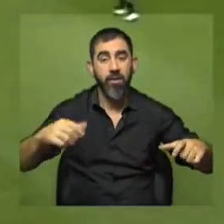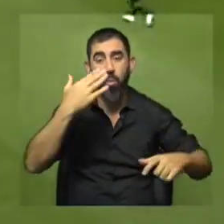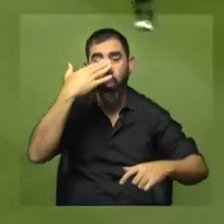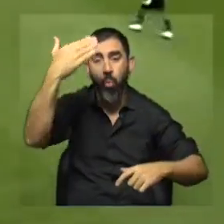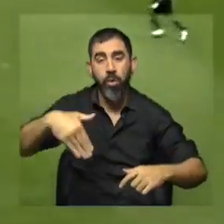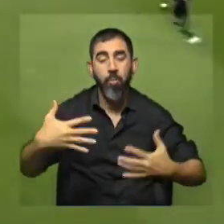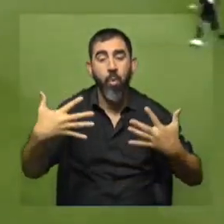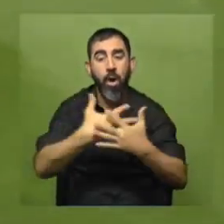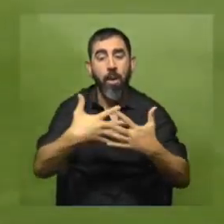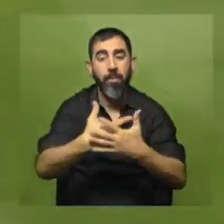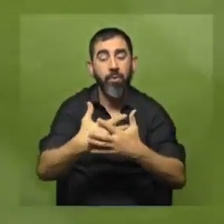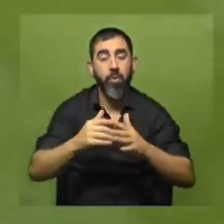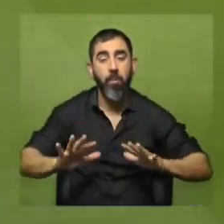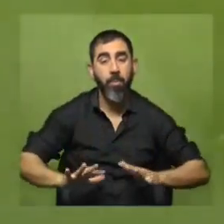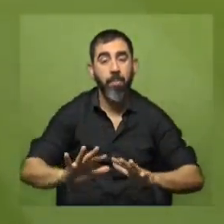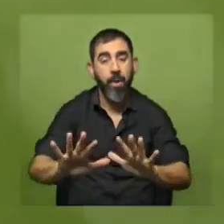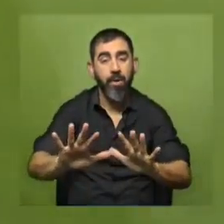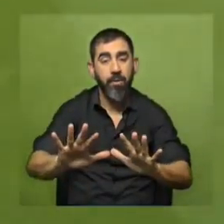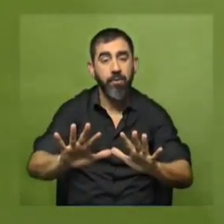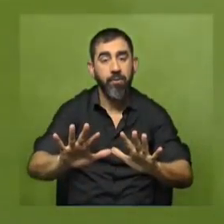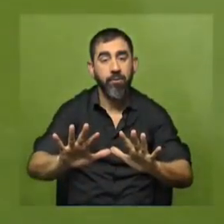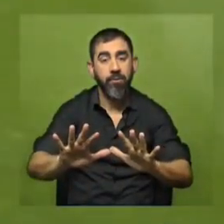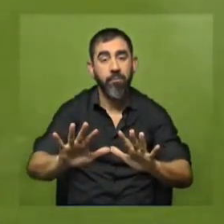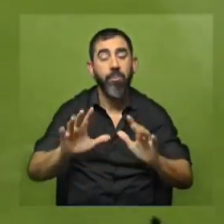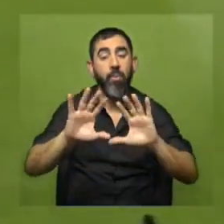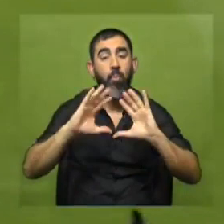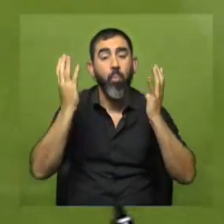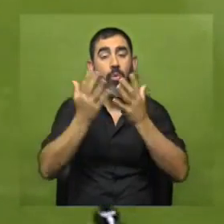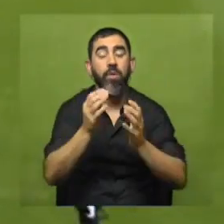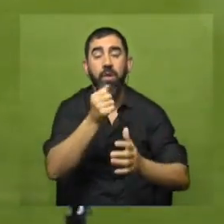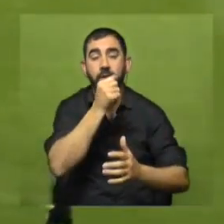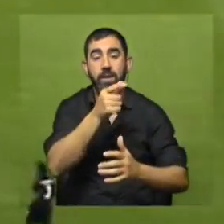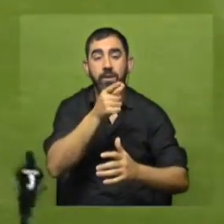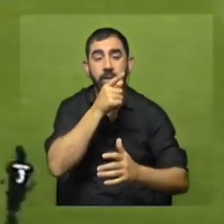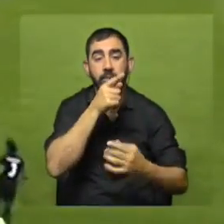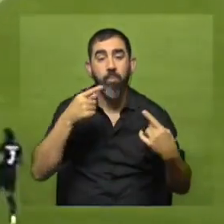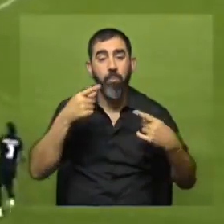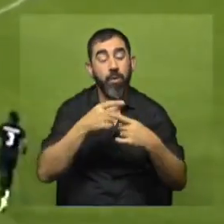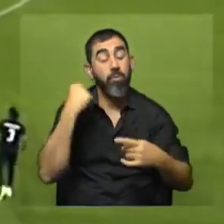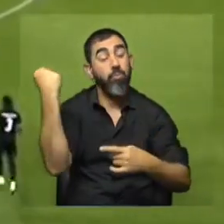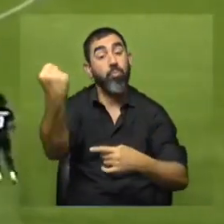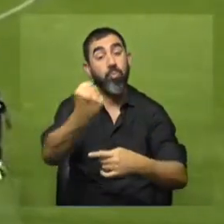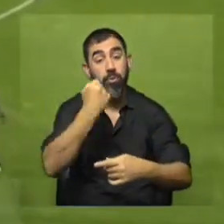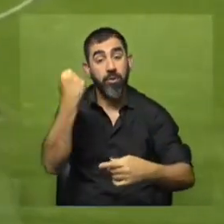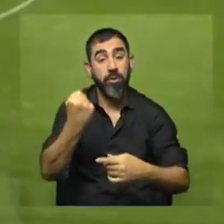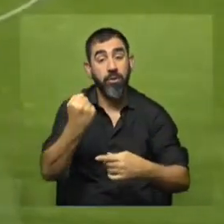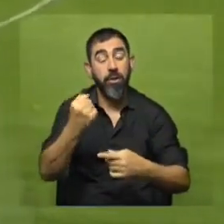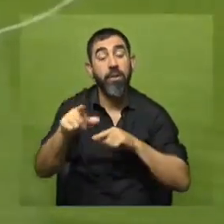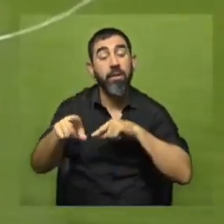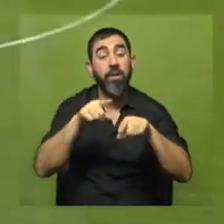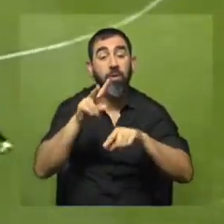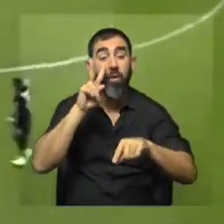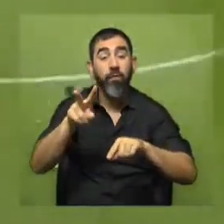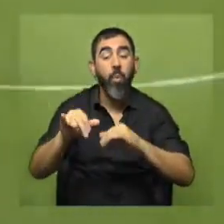último partido preparatorio, obviamente, de cara al Mundial de Qatar, un partido muy importante, donde Alonso verá